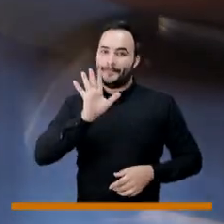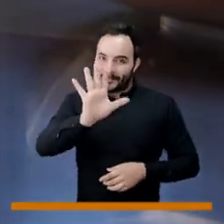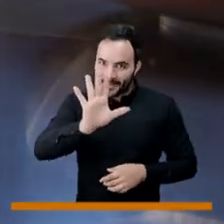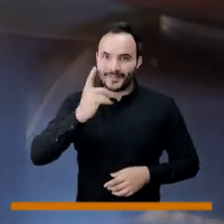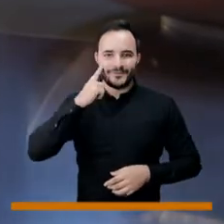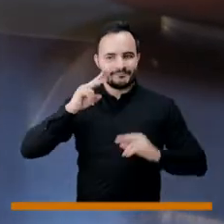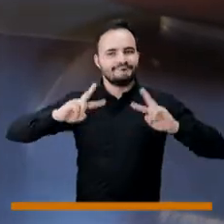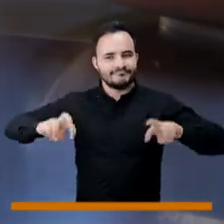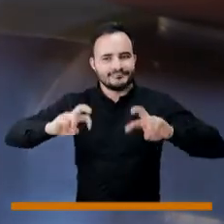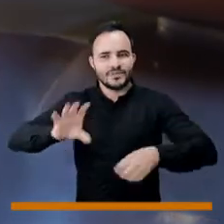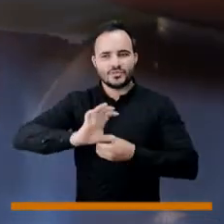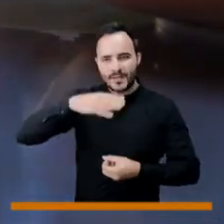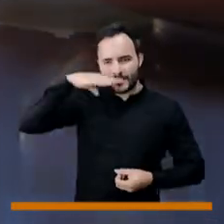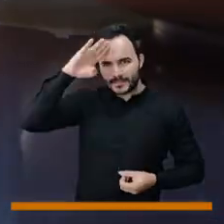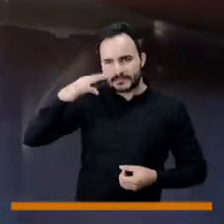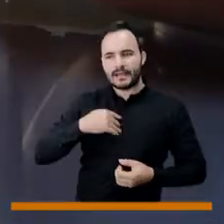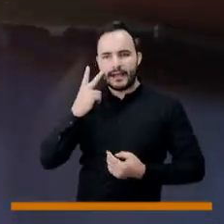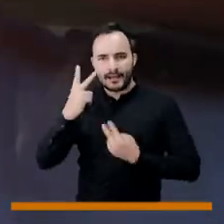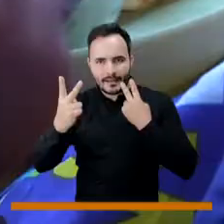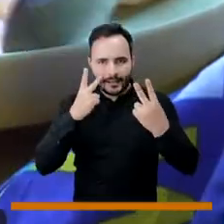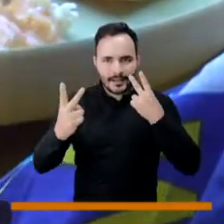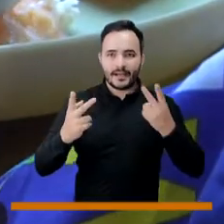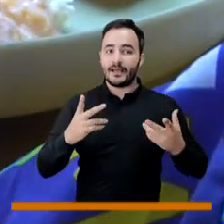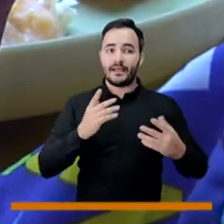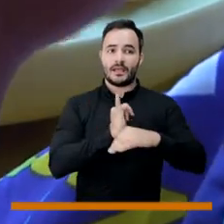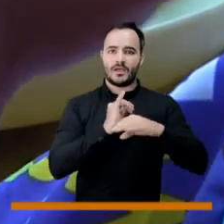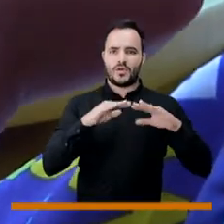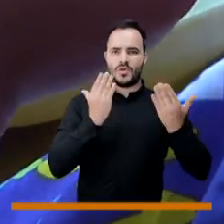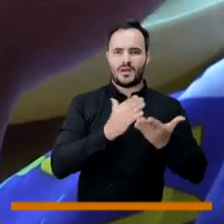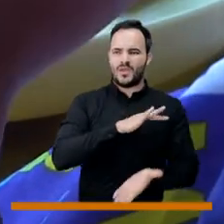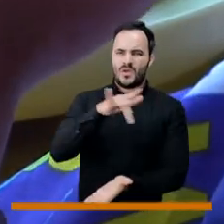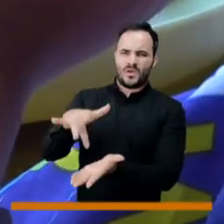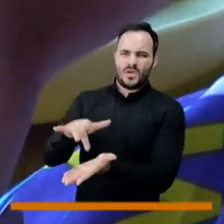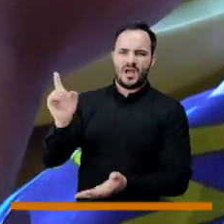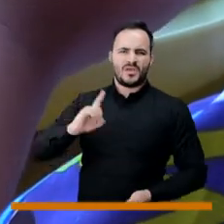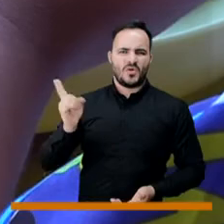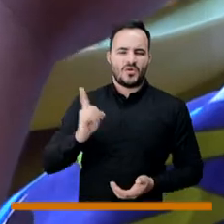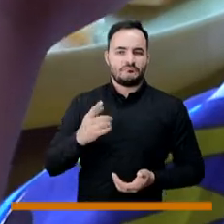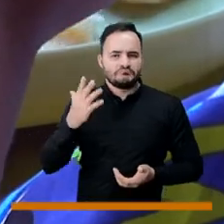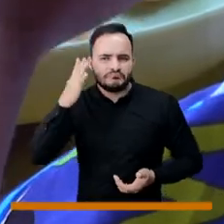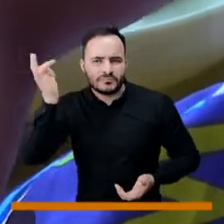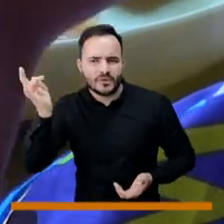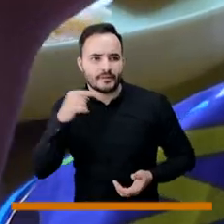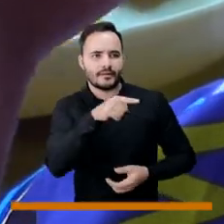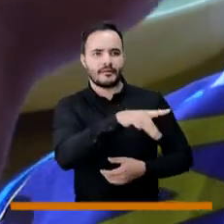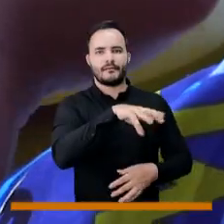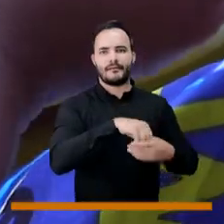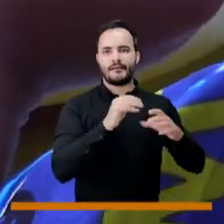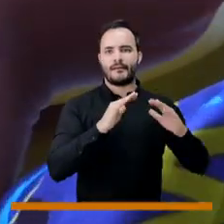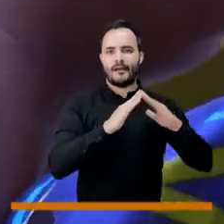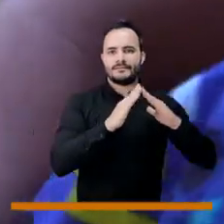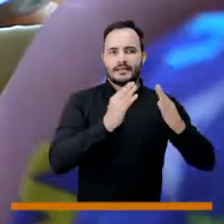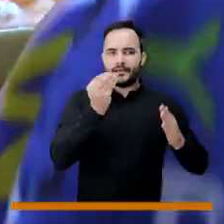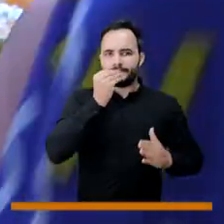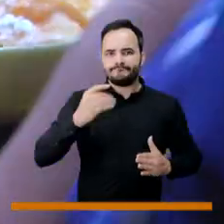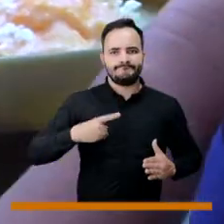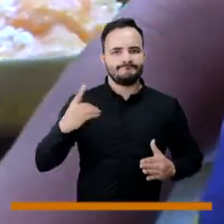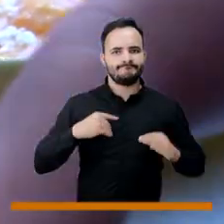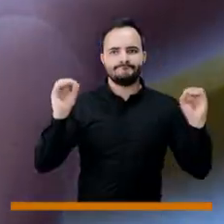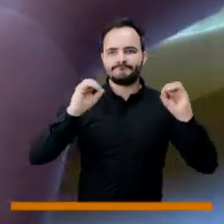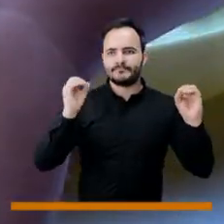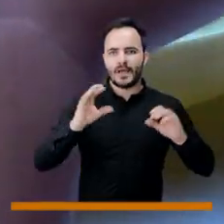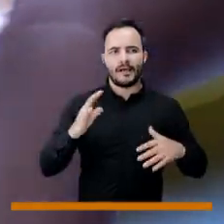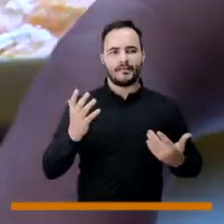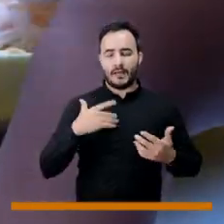se encontraba en medellín que muchos de nuestros niños y niñas no venían a la institución educativa porque no tenían ese